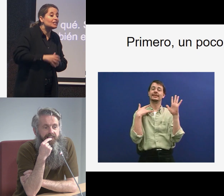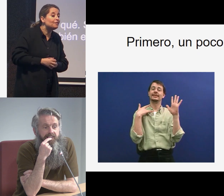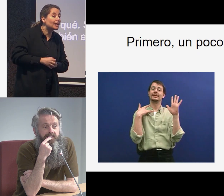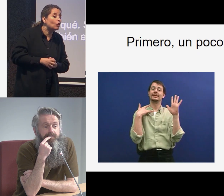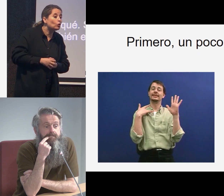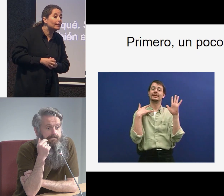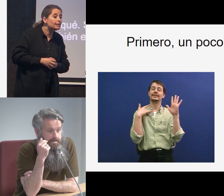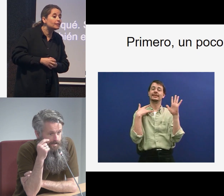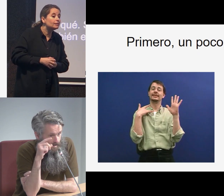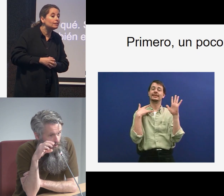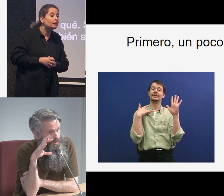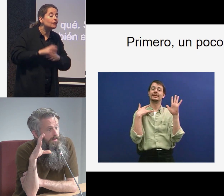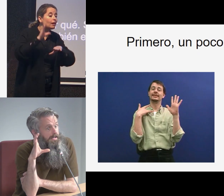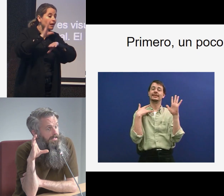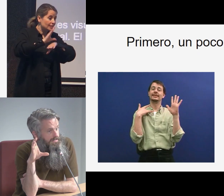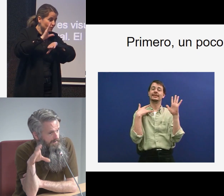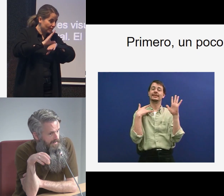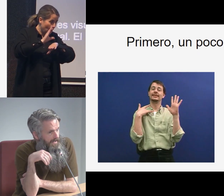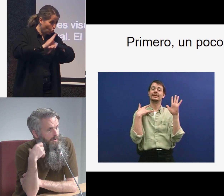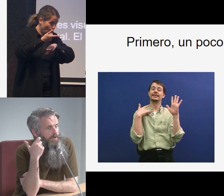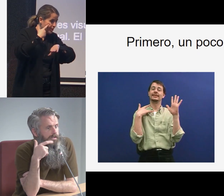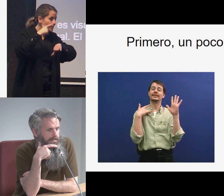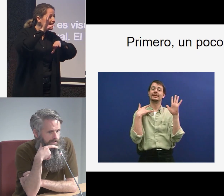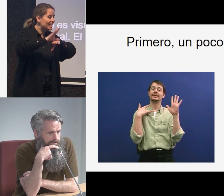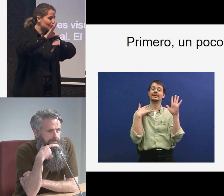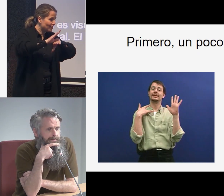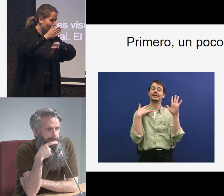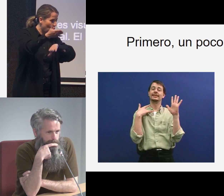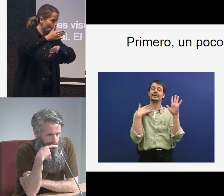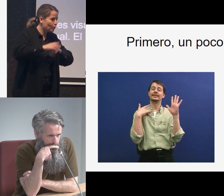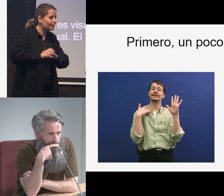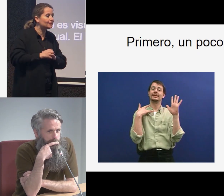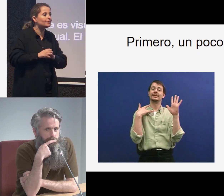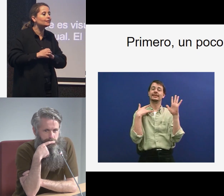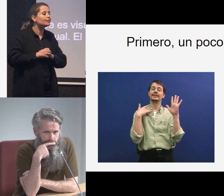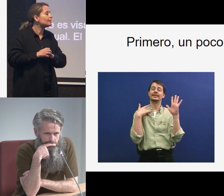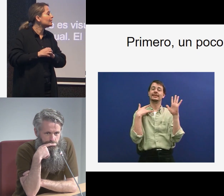Por los clasificadores. El uso de clasificadores.